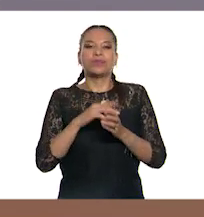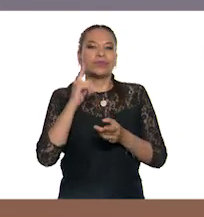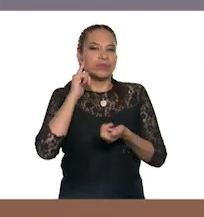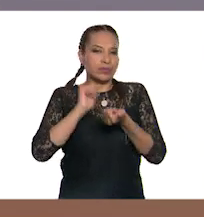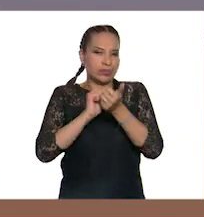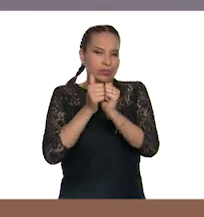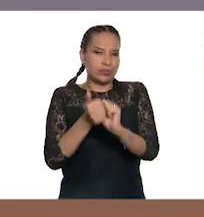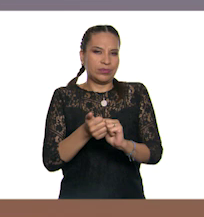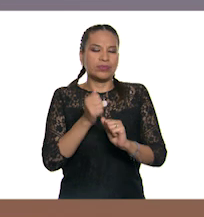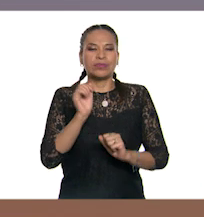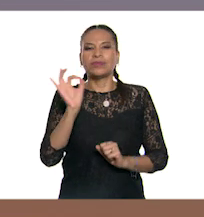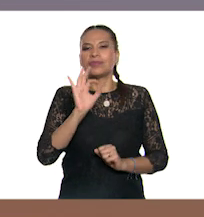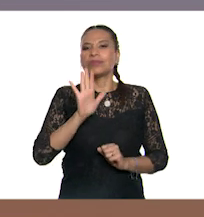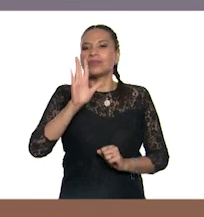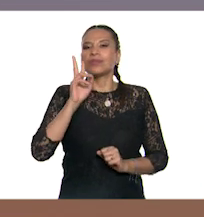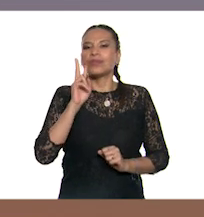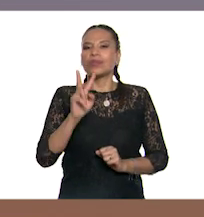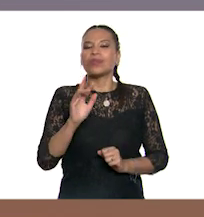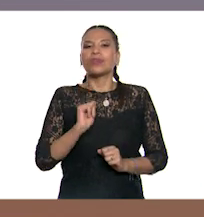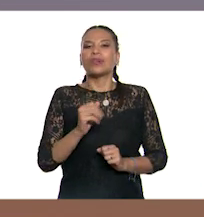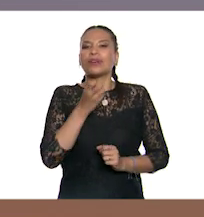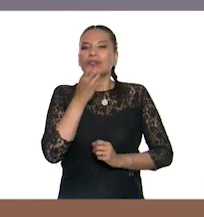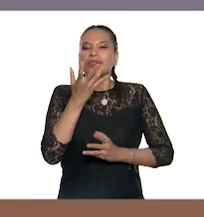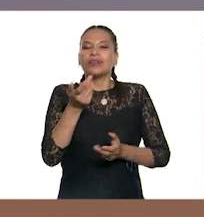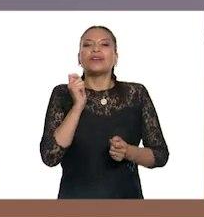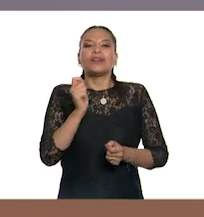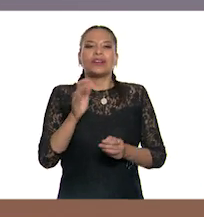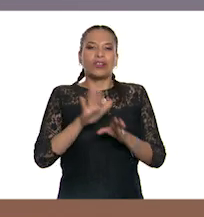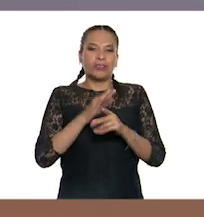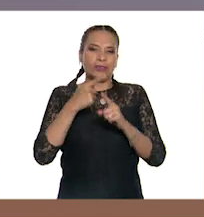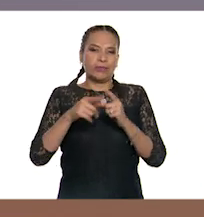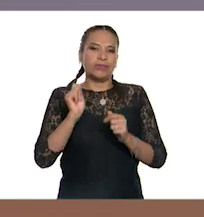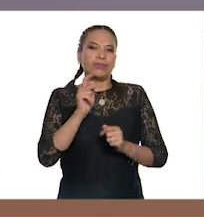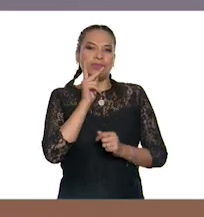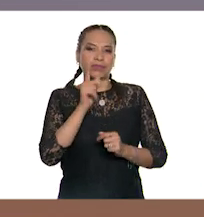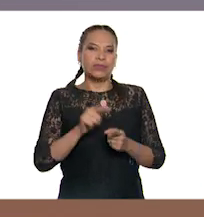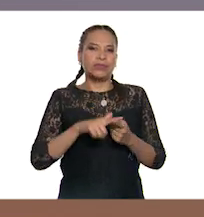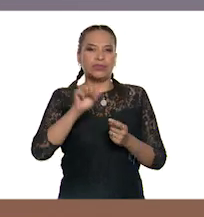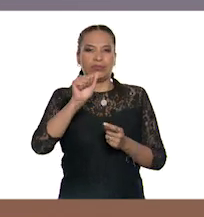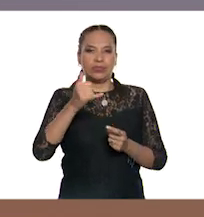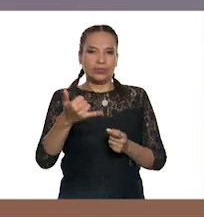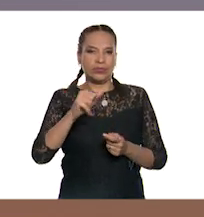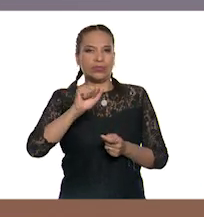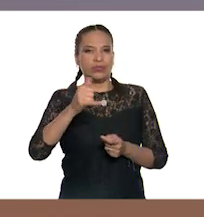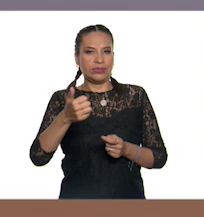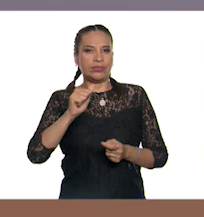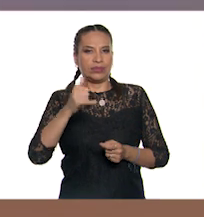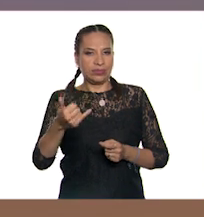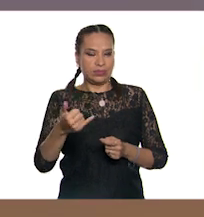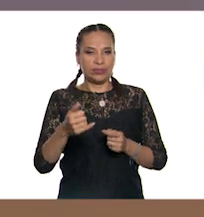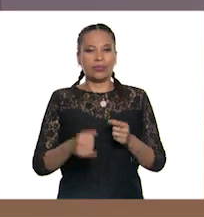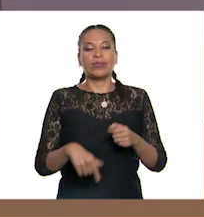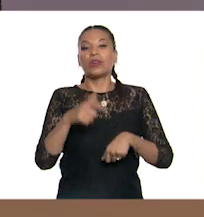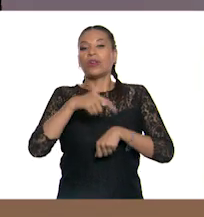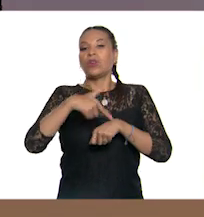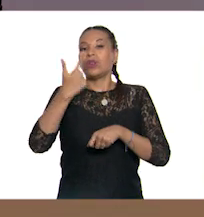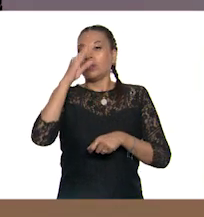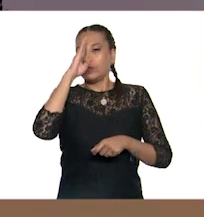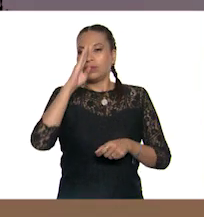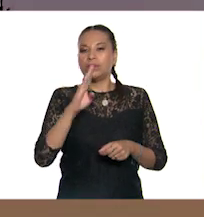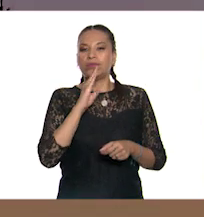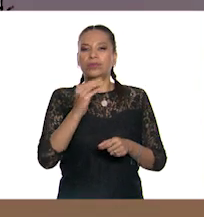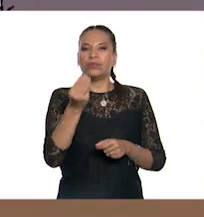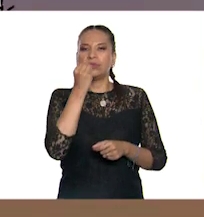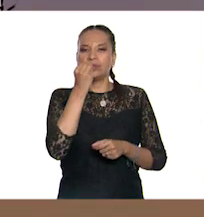traducido aquí, puede expresarse como una línea llena con estas sílabas. Ay, ay, ay. A las 12 del día tomaba su